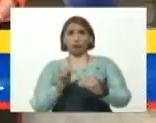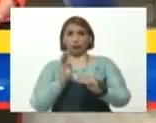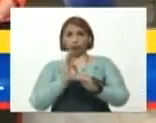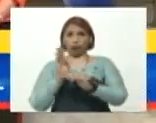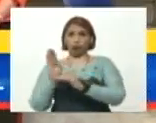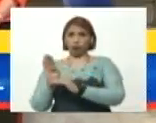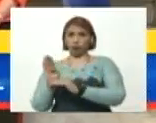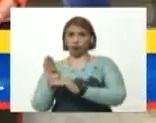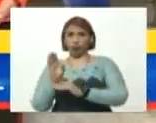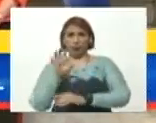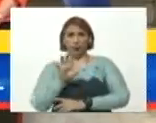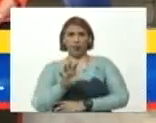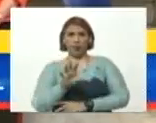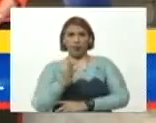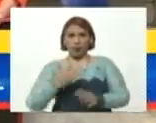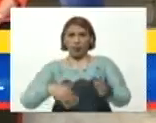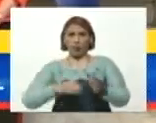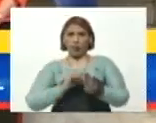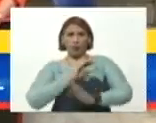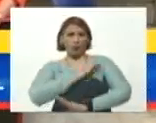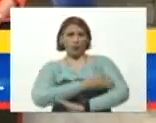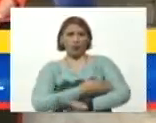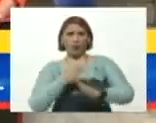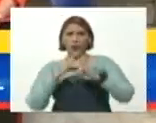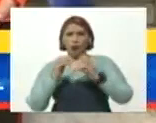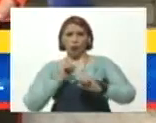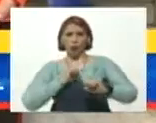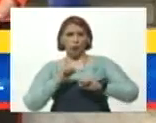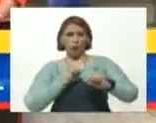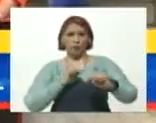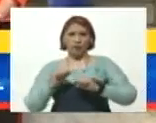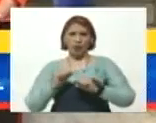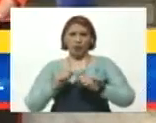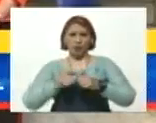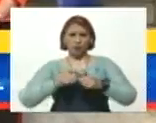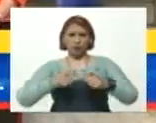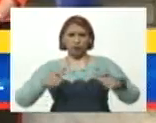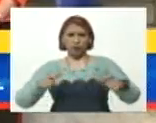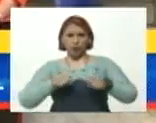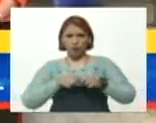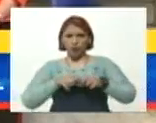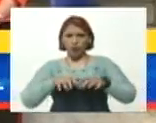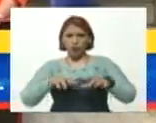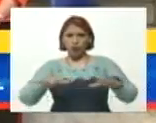Bueno, hay que retomar con fuerza todo este movimiento de masificación del fútbol.